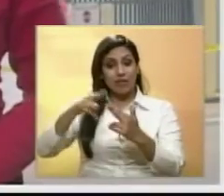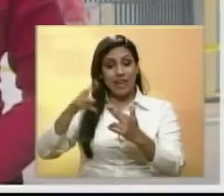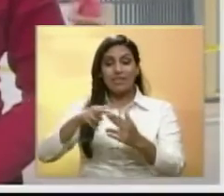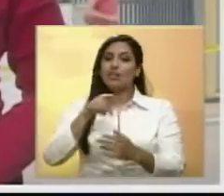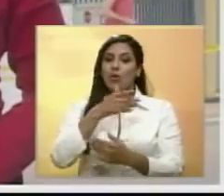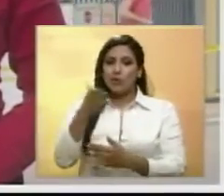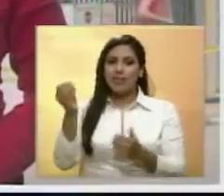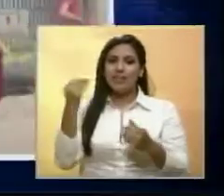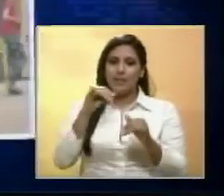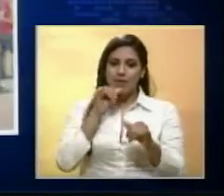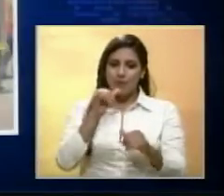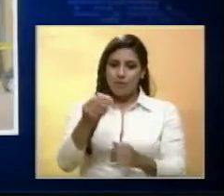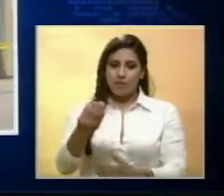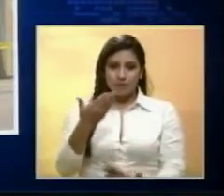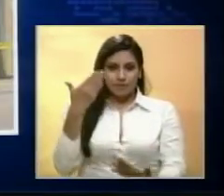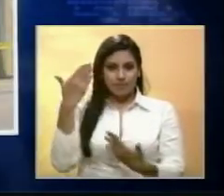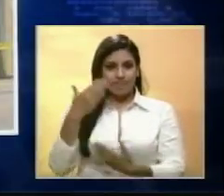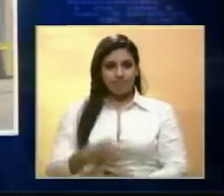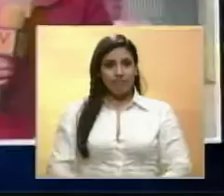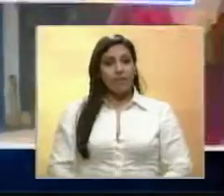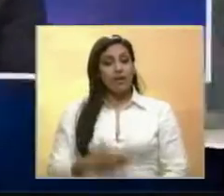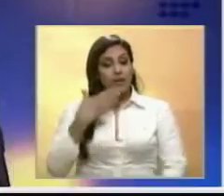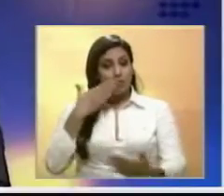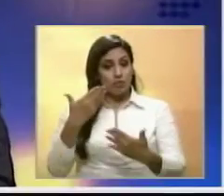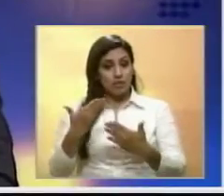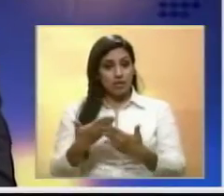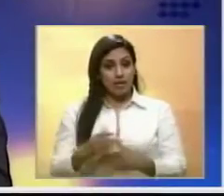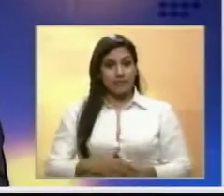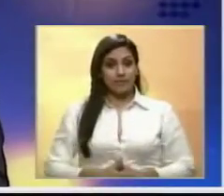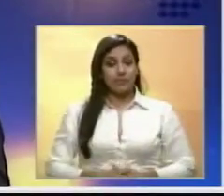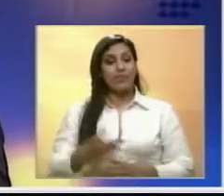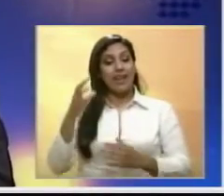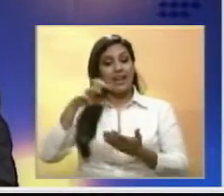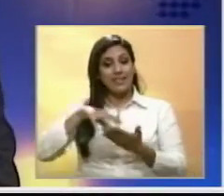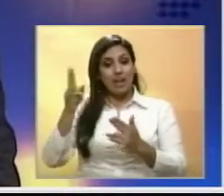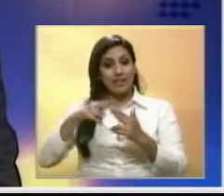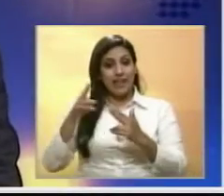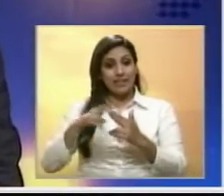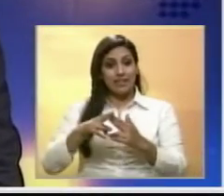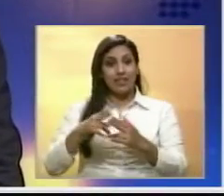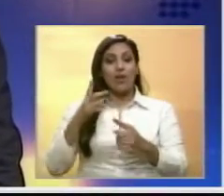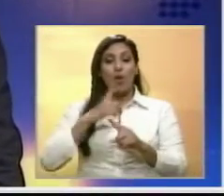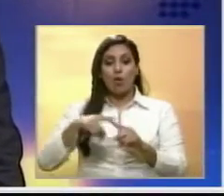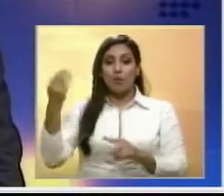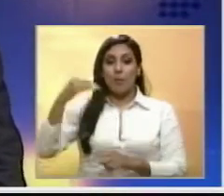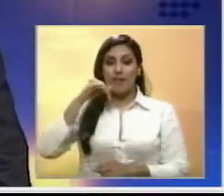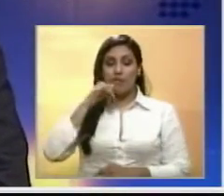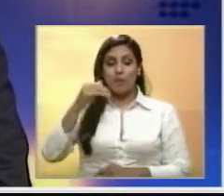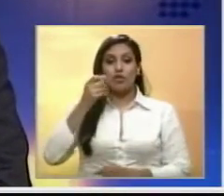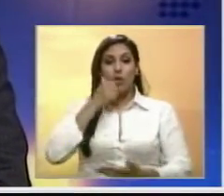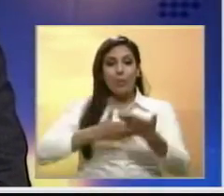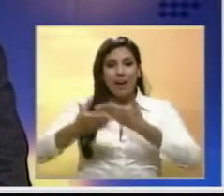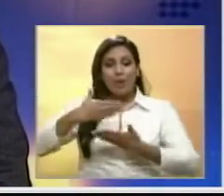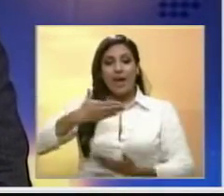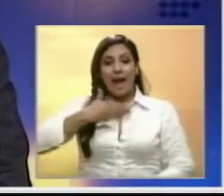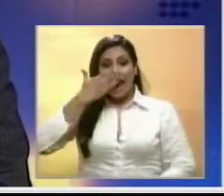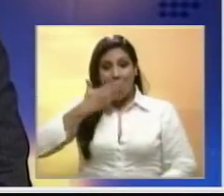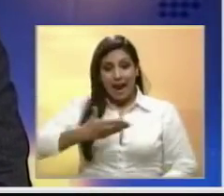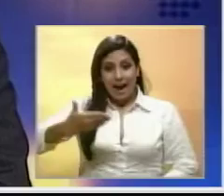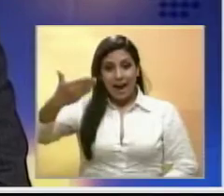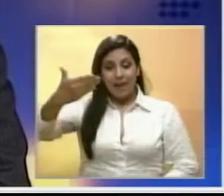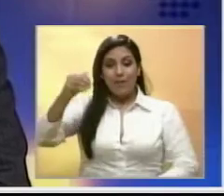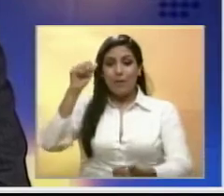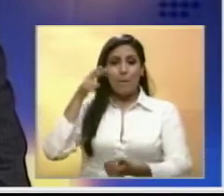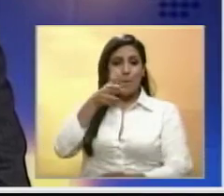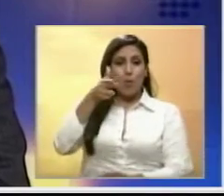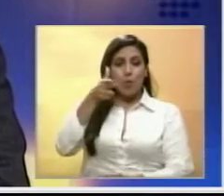y con esta retornamos a Estudios. Adelante. Muchísimas gracias, Marineglo. Desde el estado Táchira, más información. Un comerciante libanés fue asesinado de